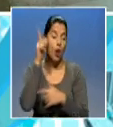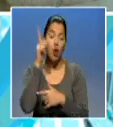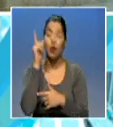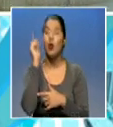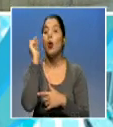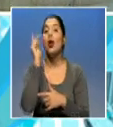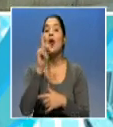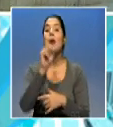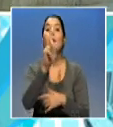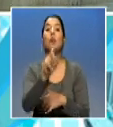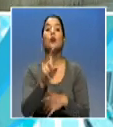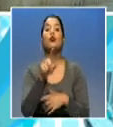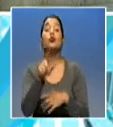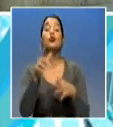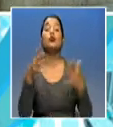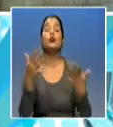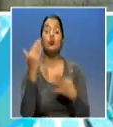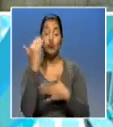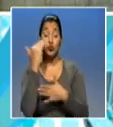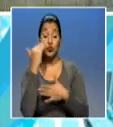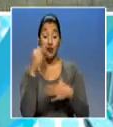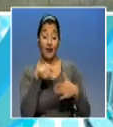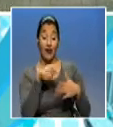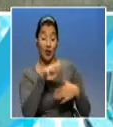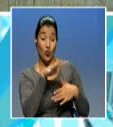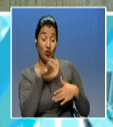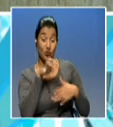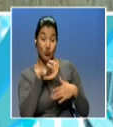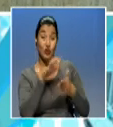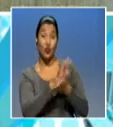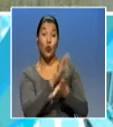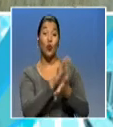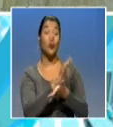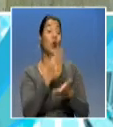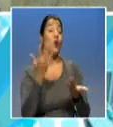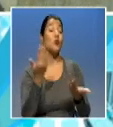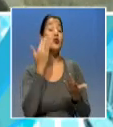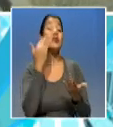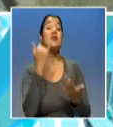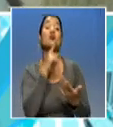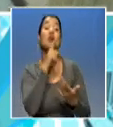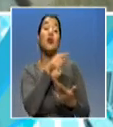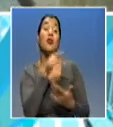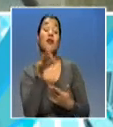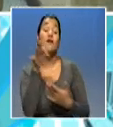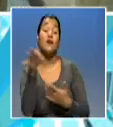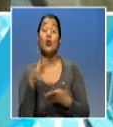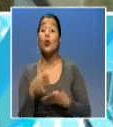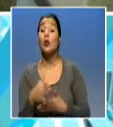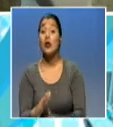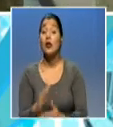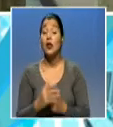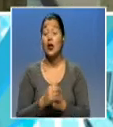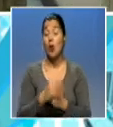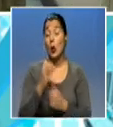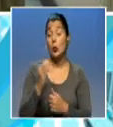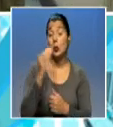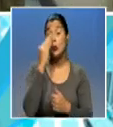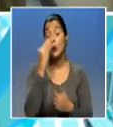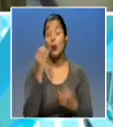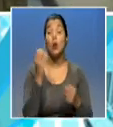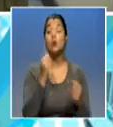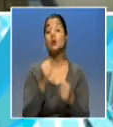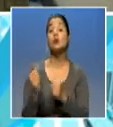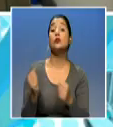sabe que nada de lo que está en esos 400 documentos puede desacreditar el informe de la SUGEF si no se tomó la molestia de traerlos y verlos. O sea,